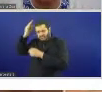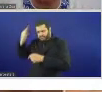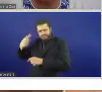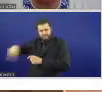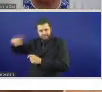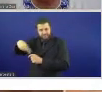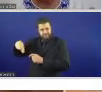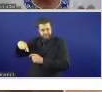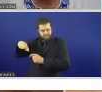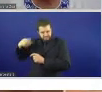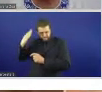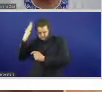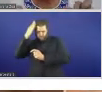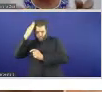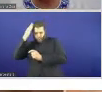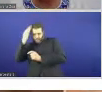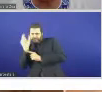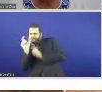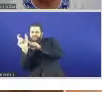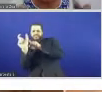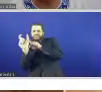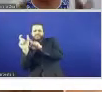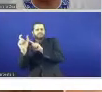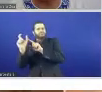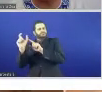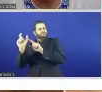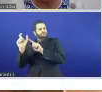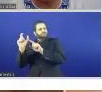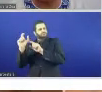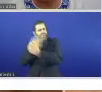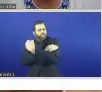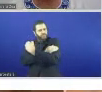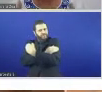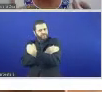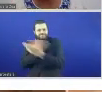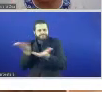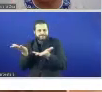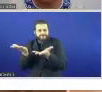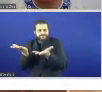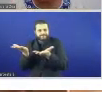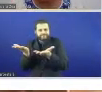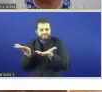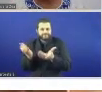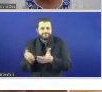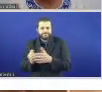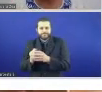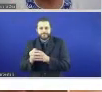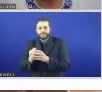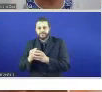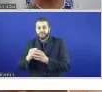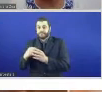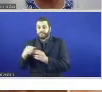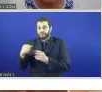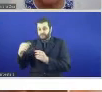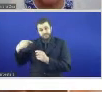feminismo. Y hay que decodificar también nuestra acción en relación